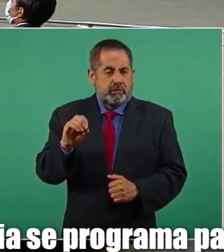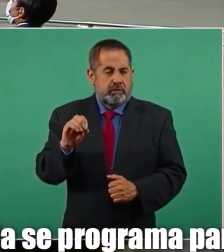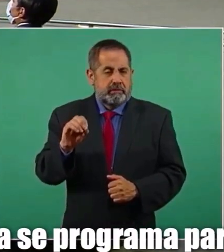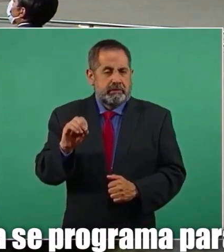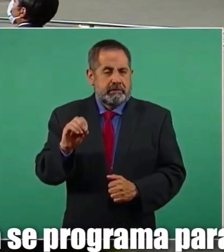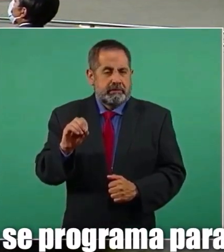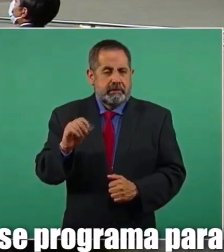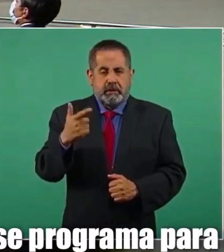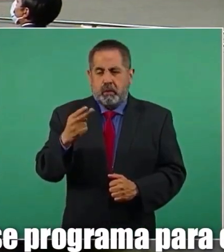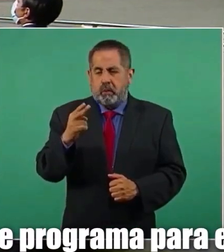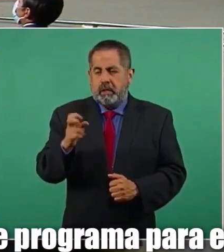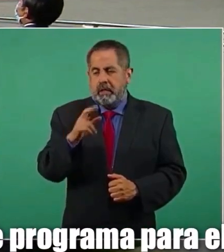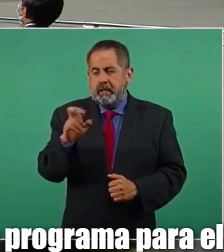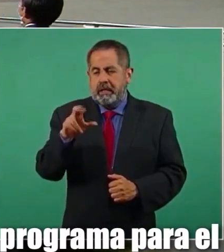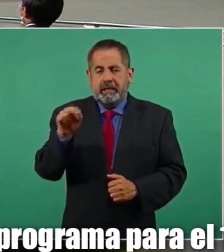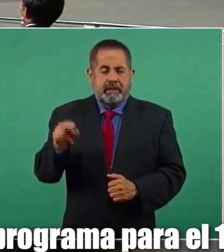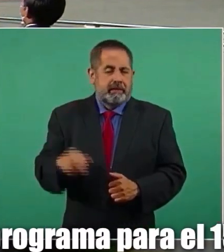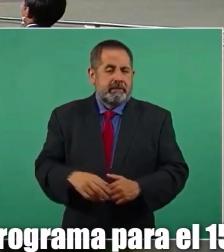Guerrero.